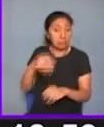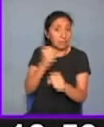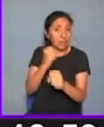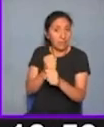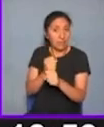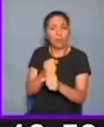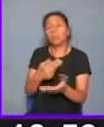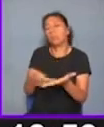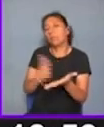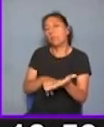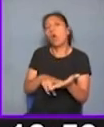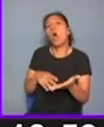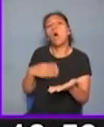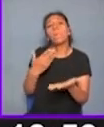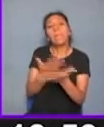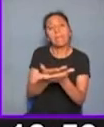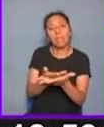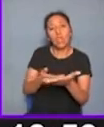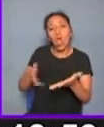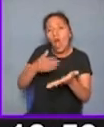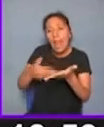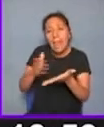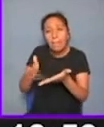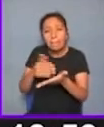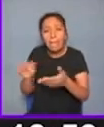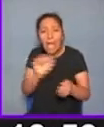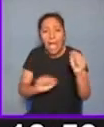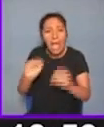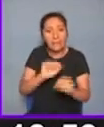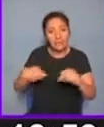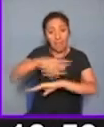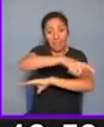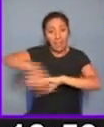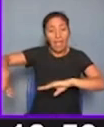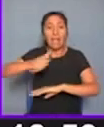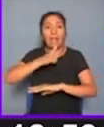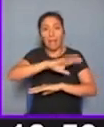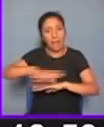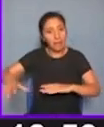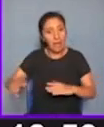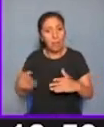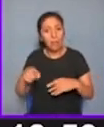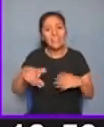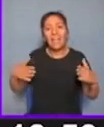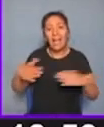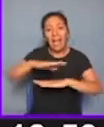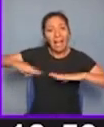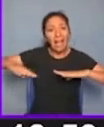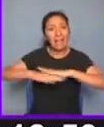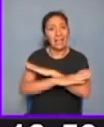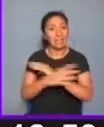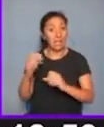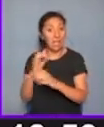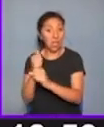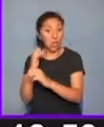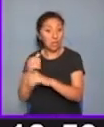pedido de limpieza del Canal y arreglo de la calle porque bueno esa parte es media intransitable más que nada para el colectivo por el hecho de que